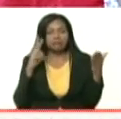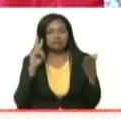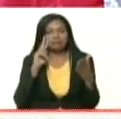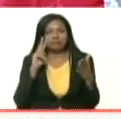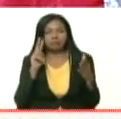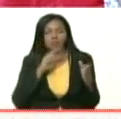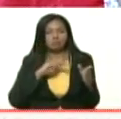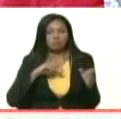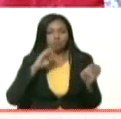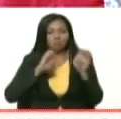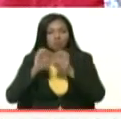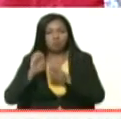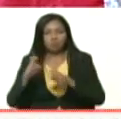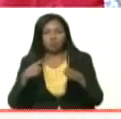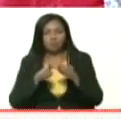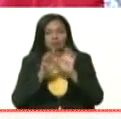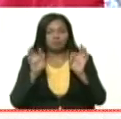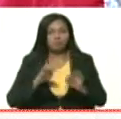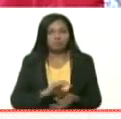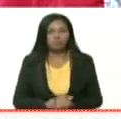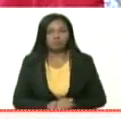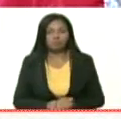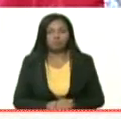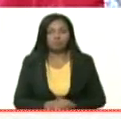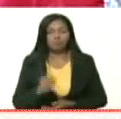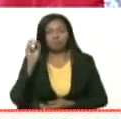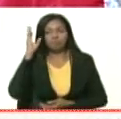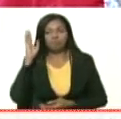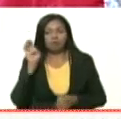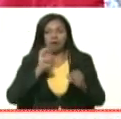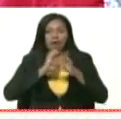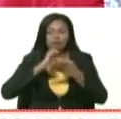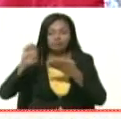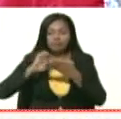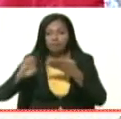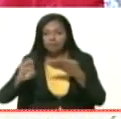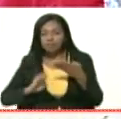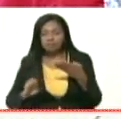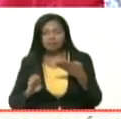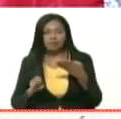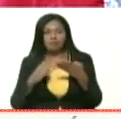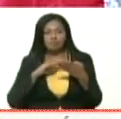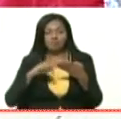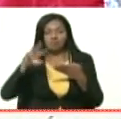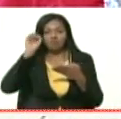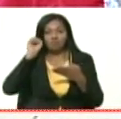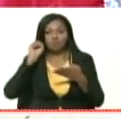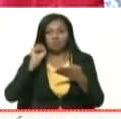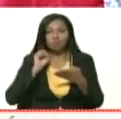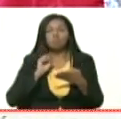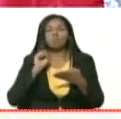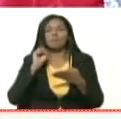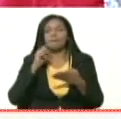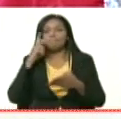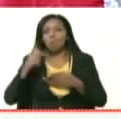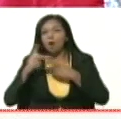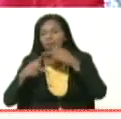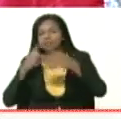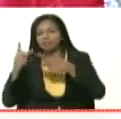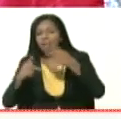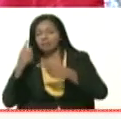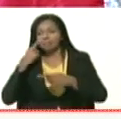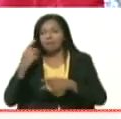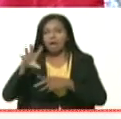lecciones de sabiduría estratégica, de sabiduría política,